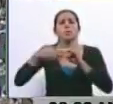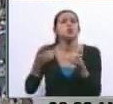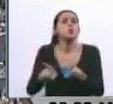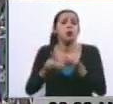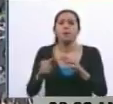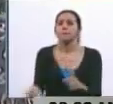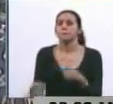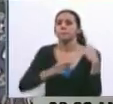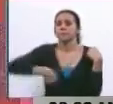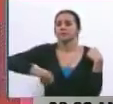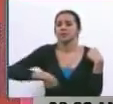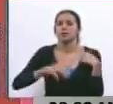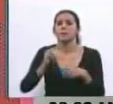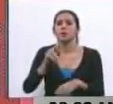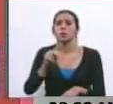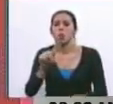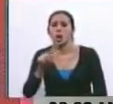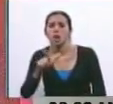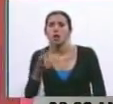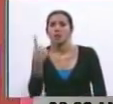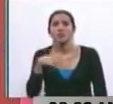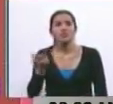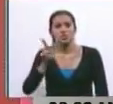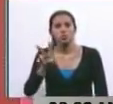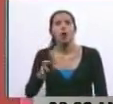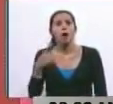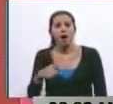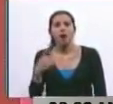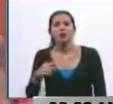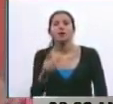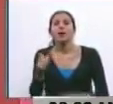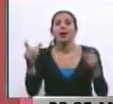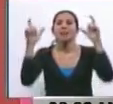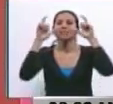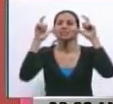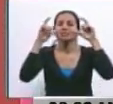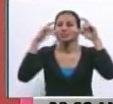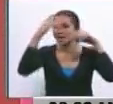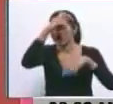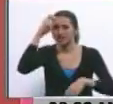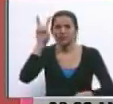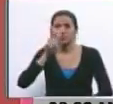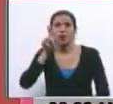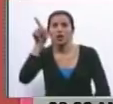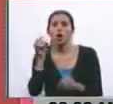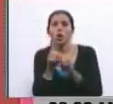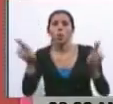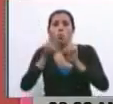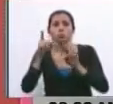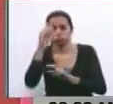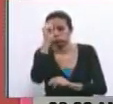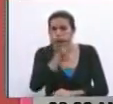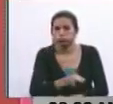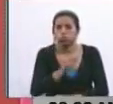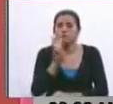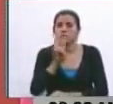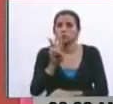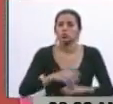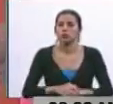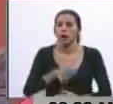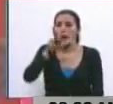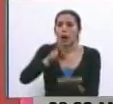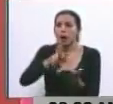la ANOAL. Ayer recibió reconocimiento Venezuela de manos de la canciller Delcy Rodríguez, que es la representante de nuestro país en la Asamblea número 71 en la ONU, y se aprobó